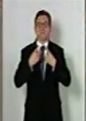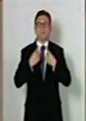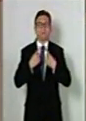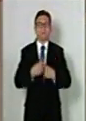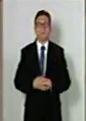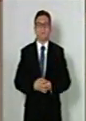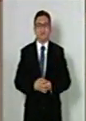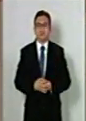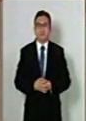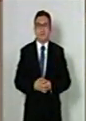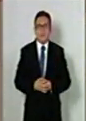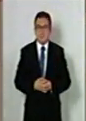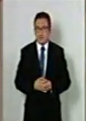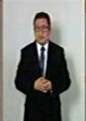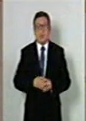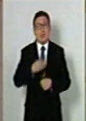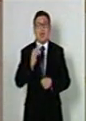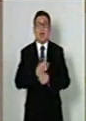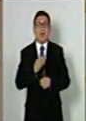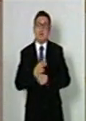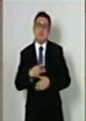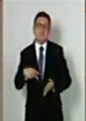en muchas ocasiones ha sido un monólogo.